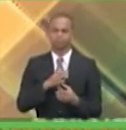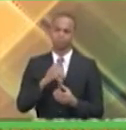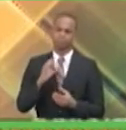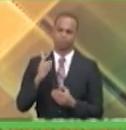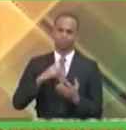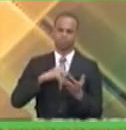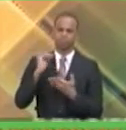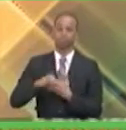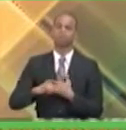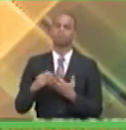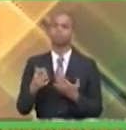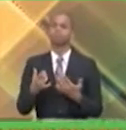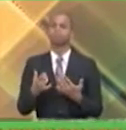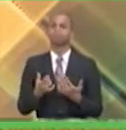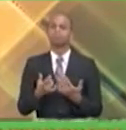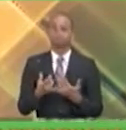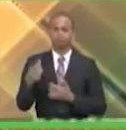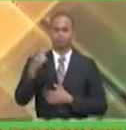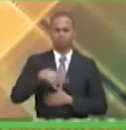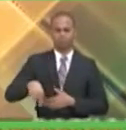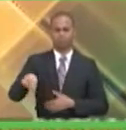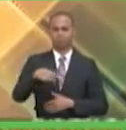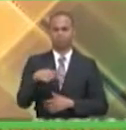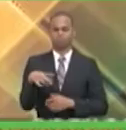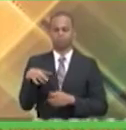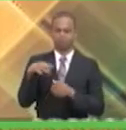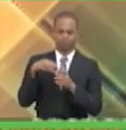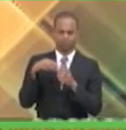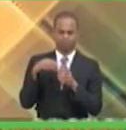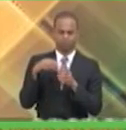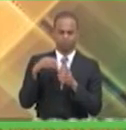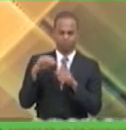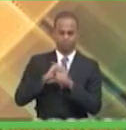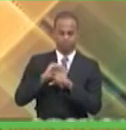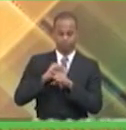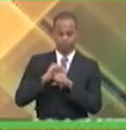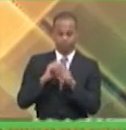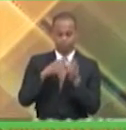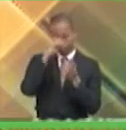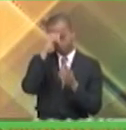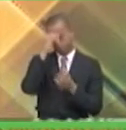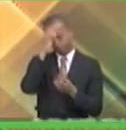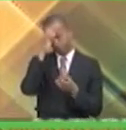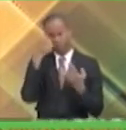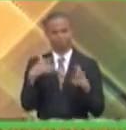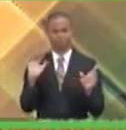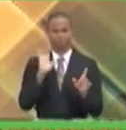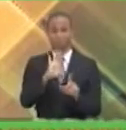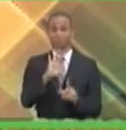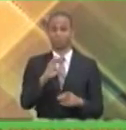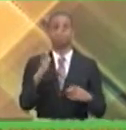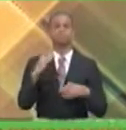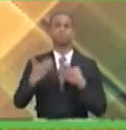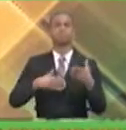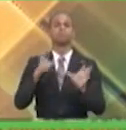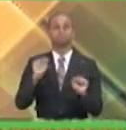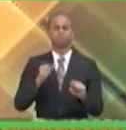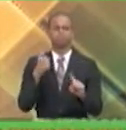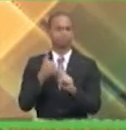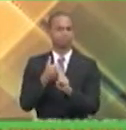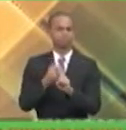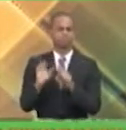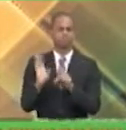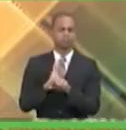de proyectos se quedan con esa capacitación y ya luego pueden gerenciar,